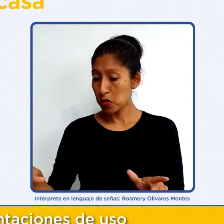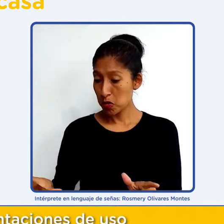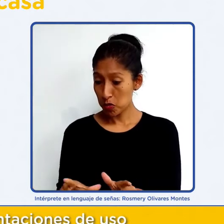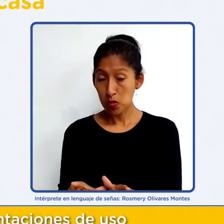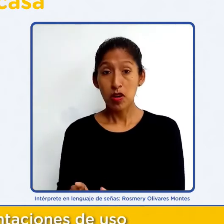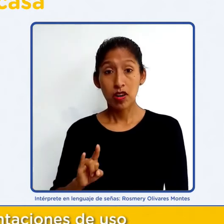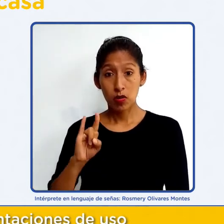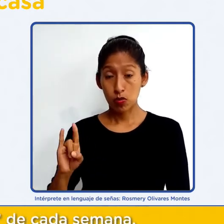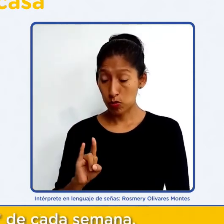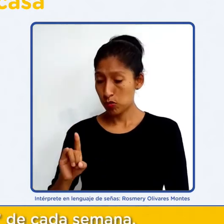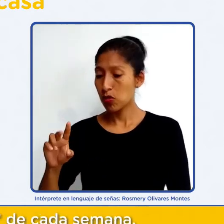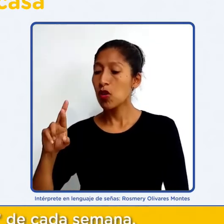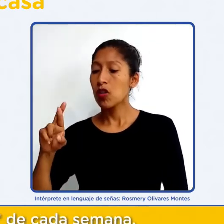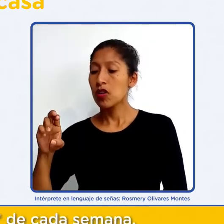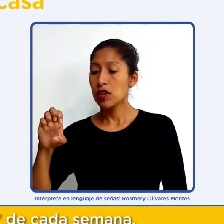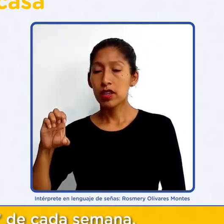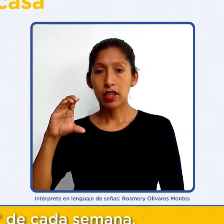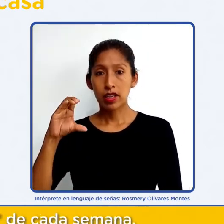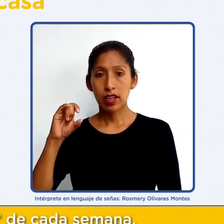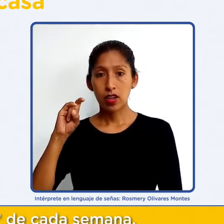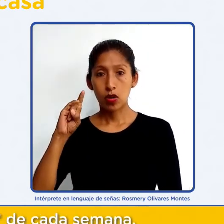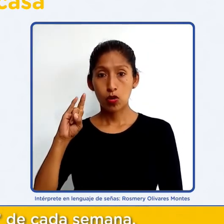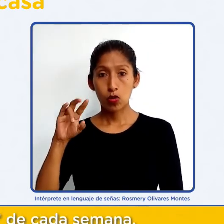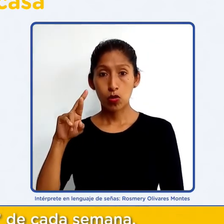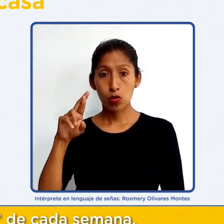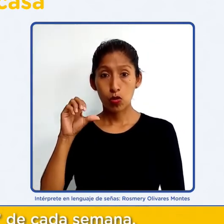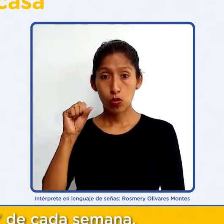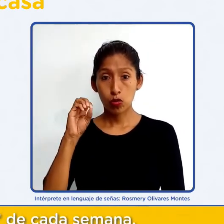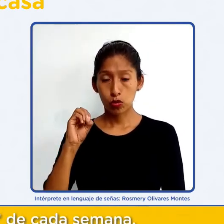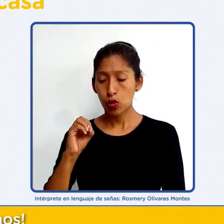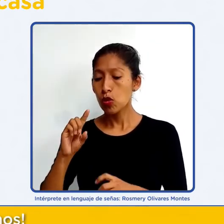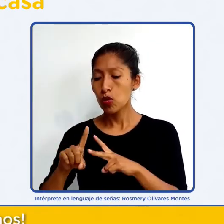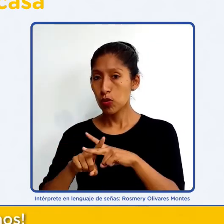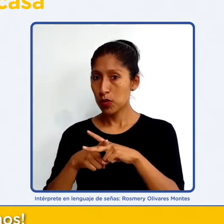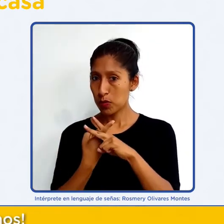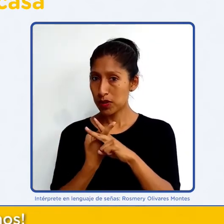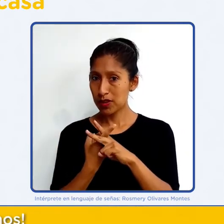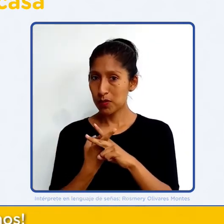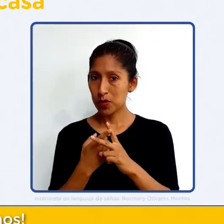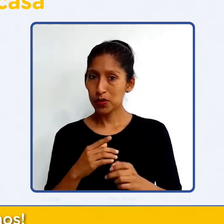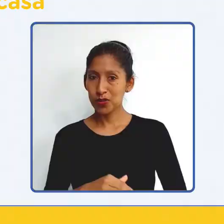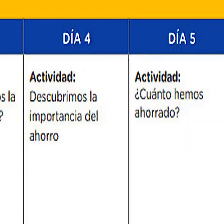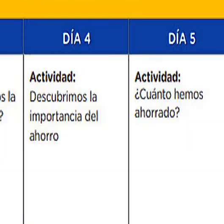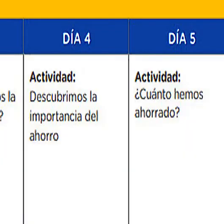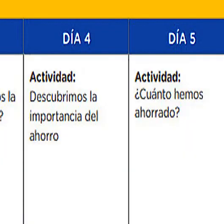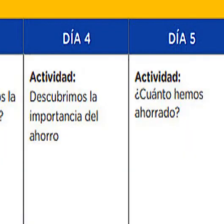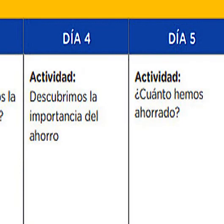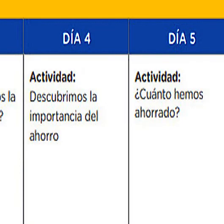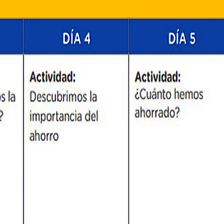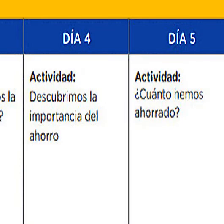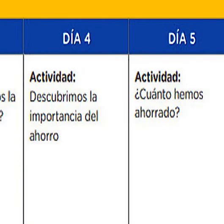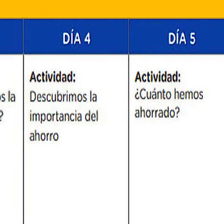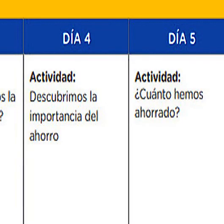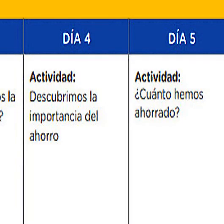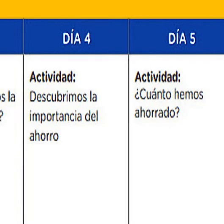las orientaciones de uso en la sección Recursos de cada semana. ¡Empecemos!